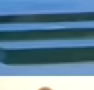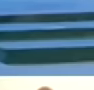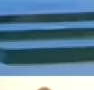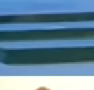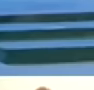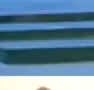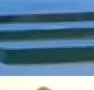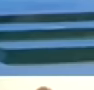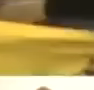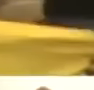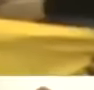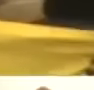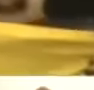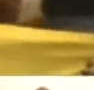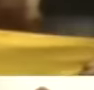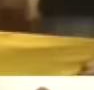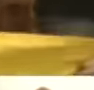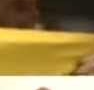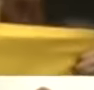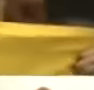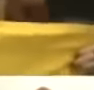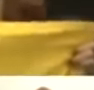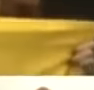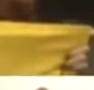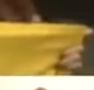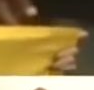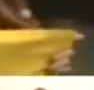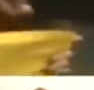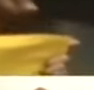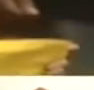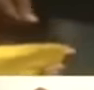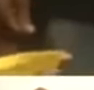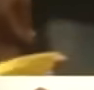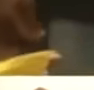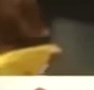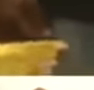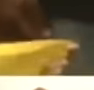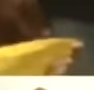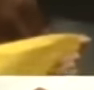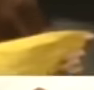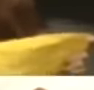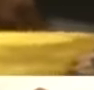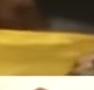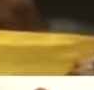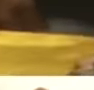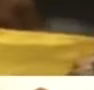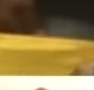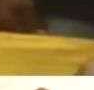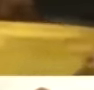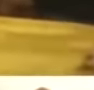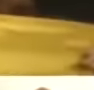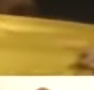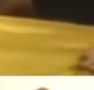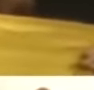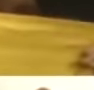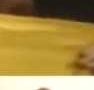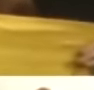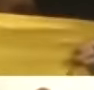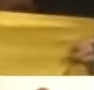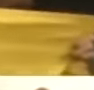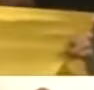escuela? Una escuela, ¿qué edad tiene? Yo tengo 10 años, presidente, yo soy comunicadora, yo